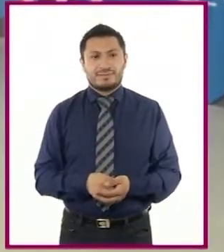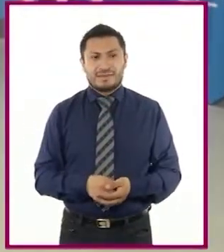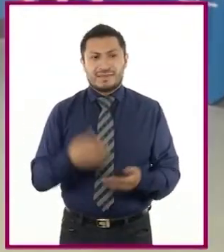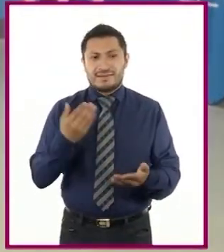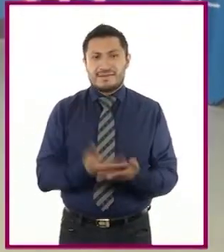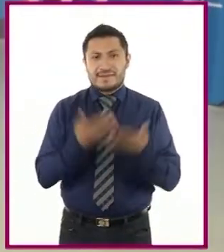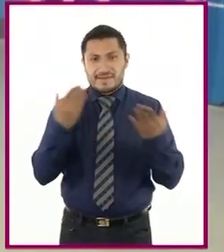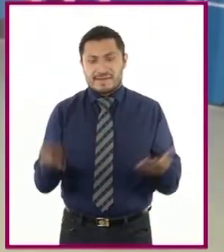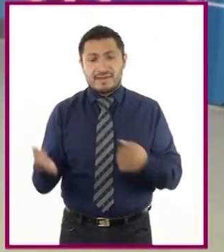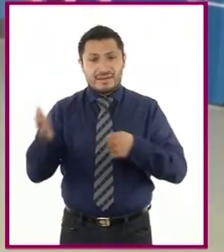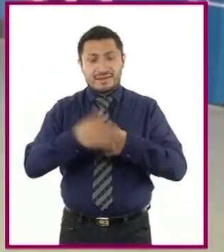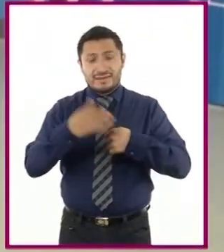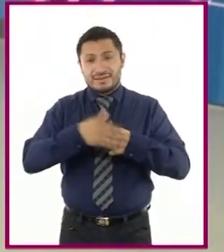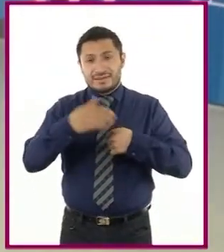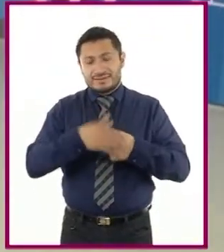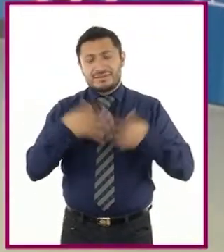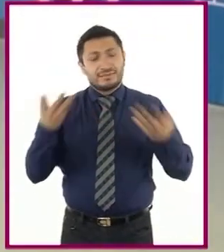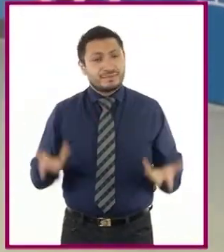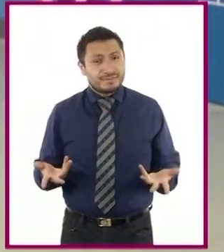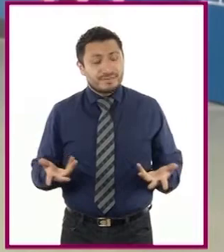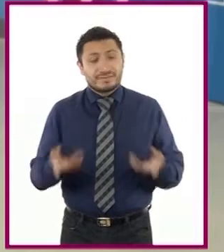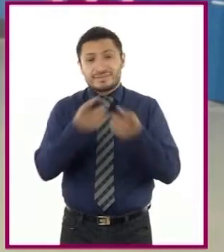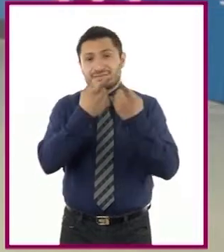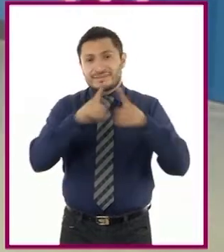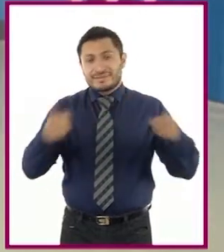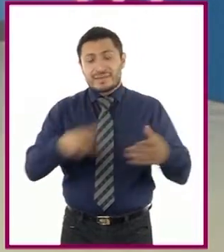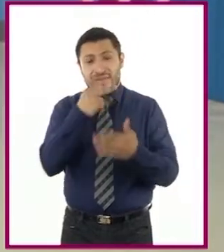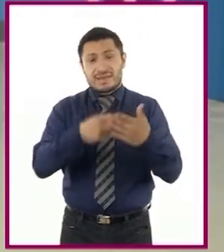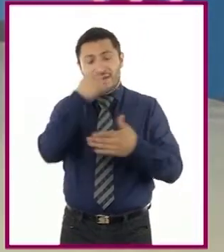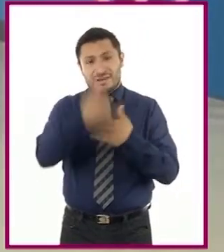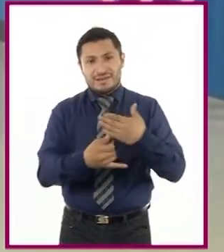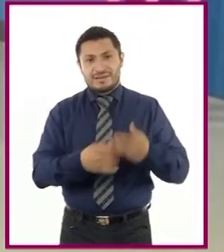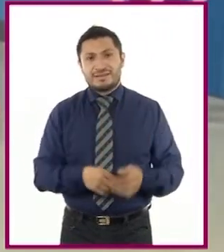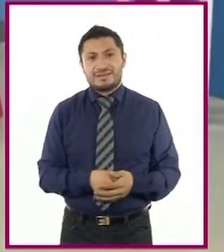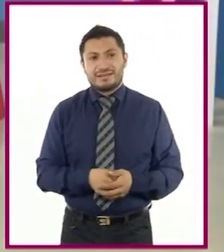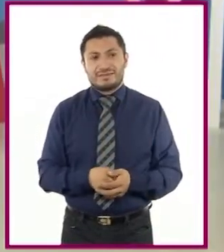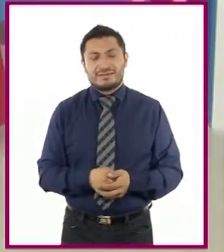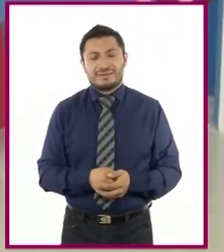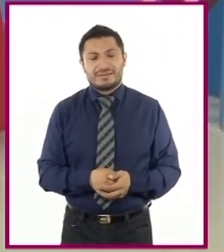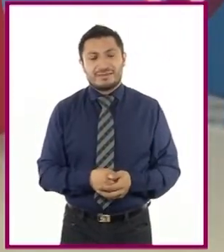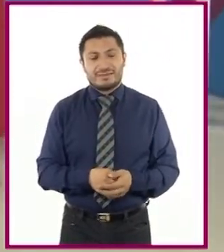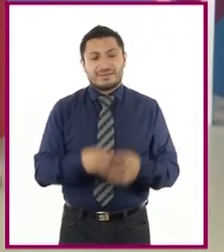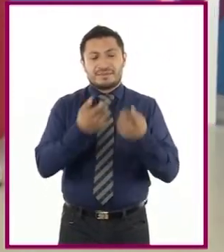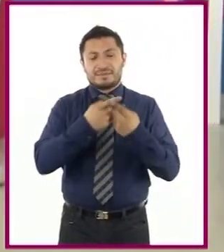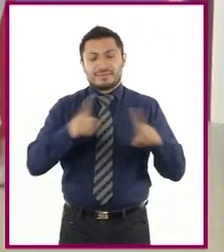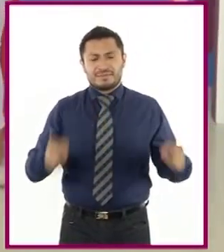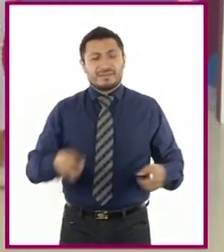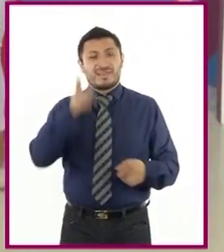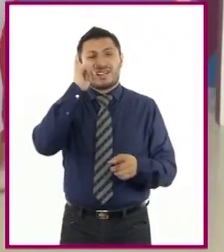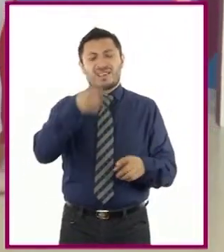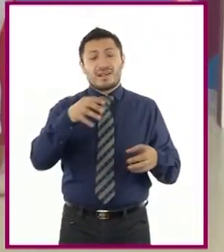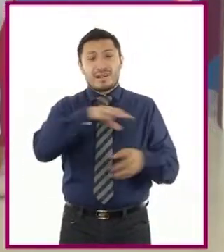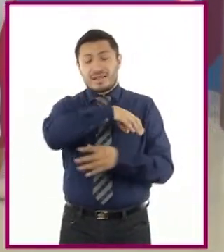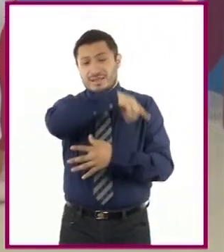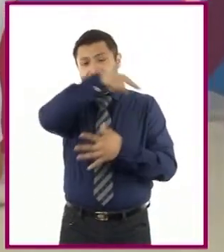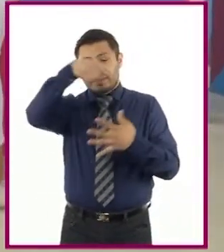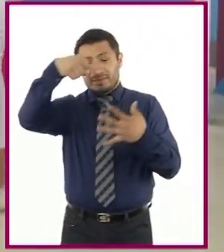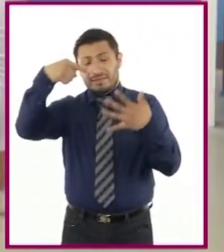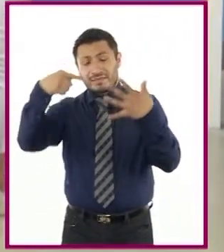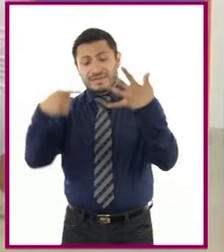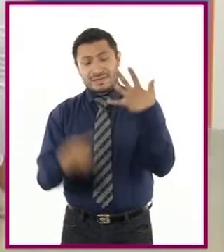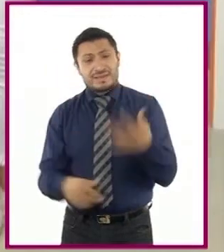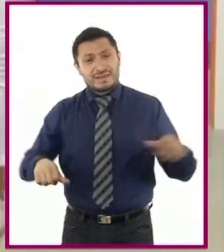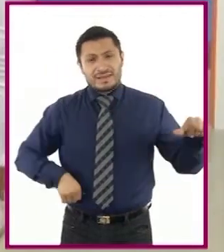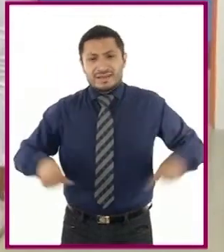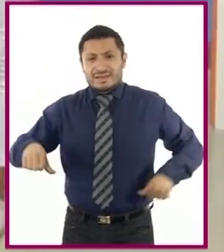Ahora, el siguiente punto es desarrollo del proyecto. El desarrollo hace referencia al conjunto de actividades que